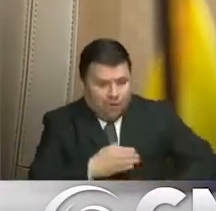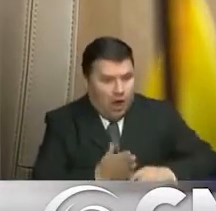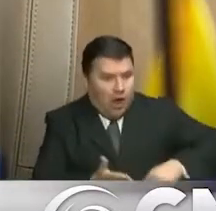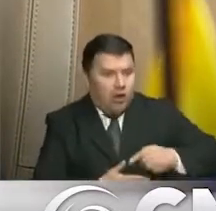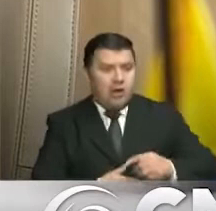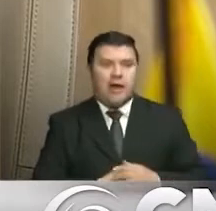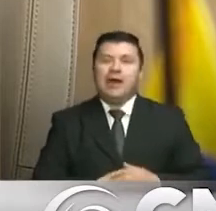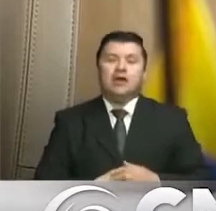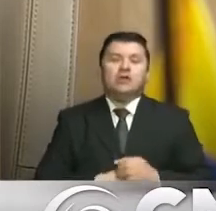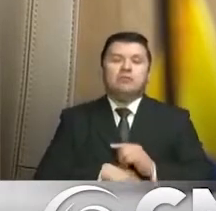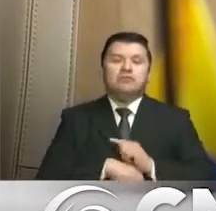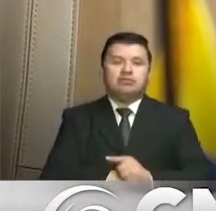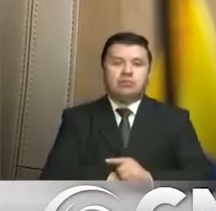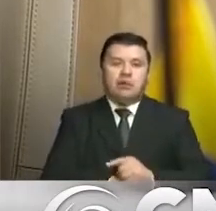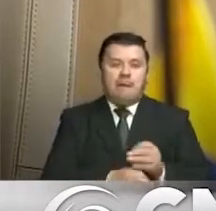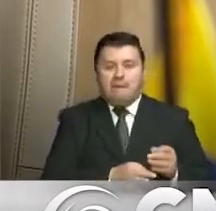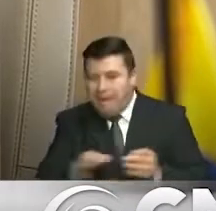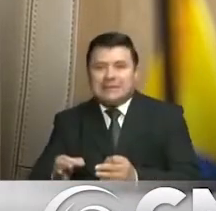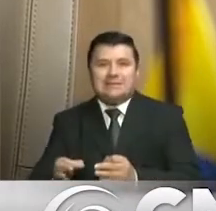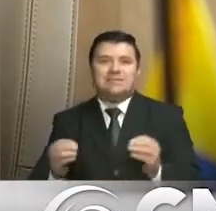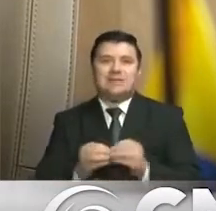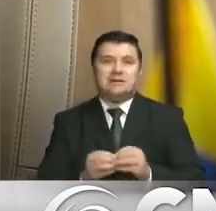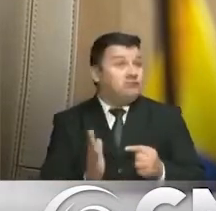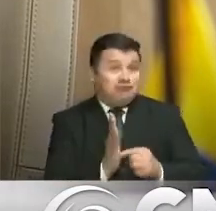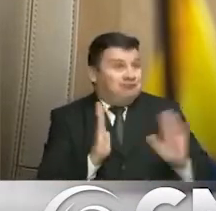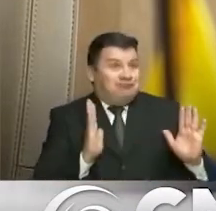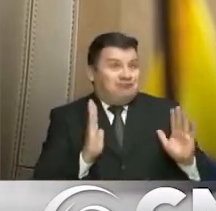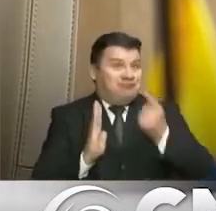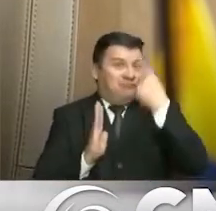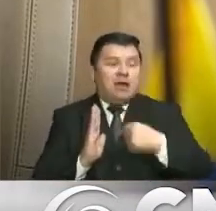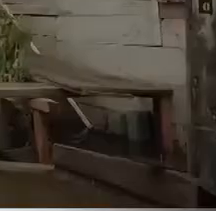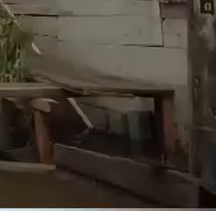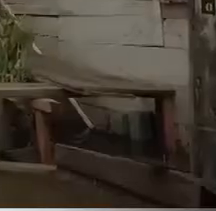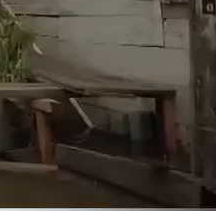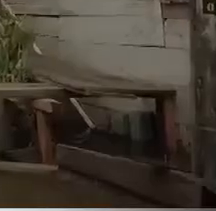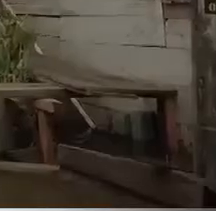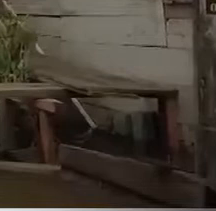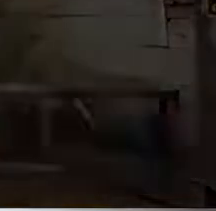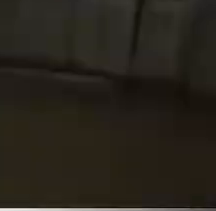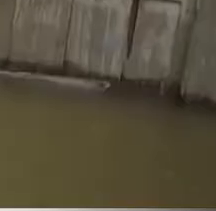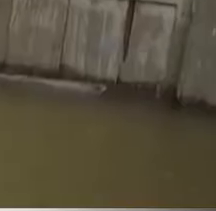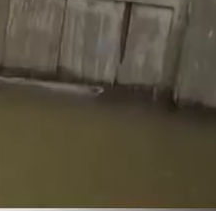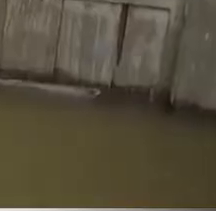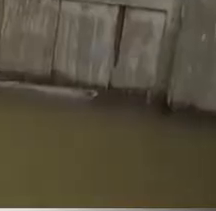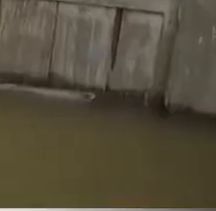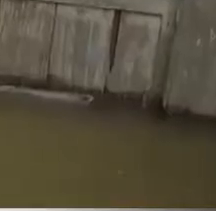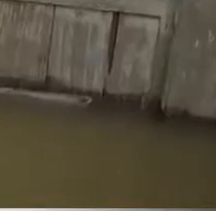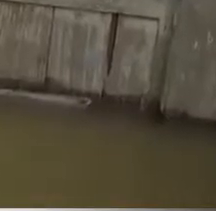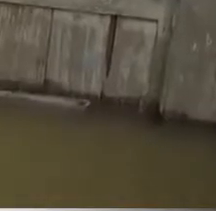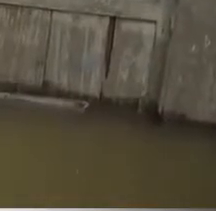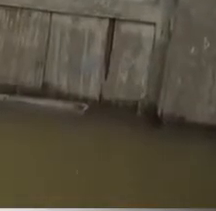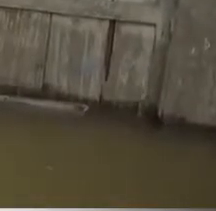queda automáticamente prorrogado hasta que termine el periodo de emergencia económica en ninguno de los casos se ha tomado la decisión de suspender